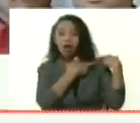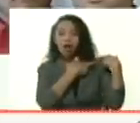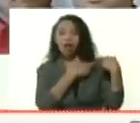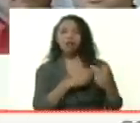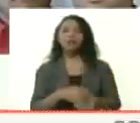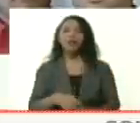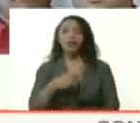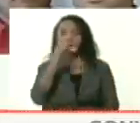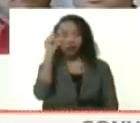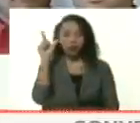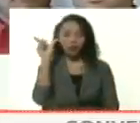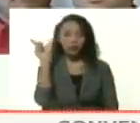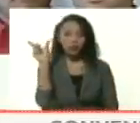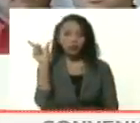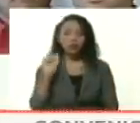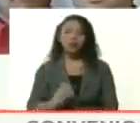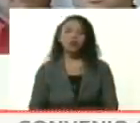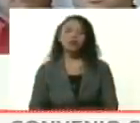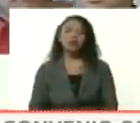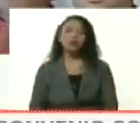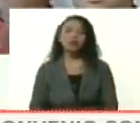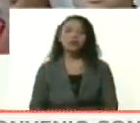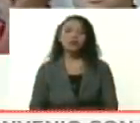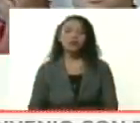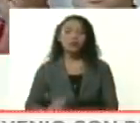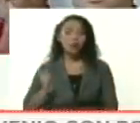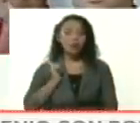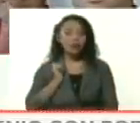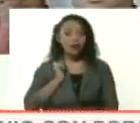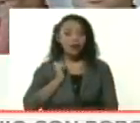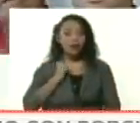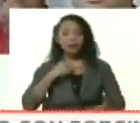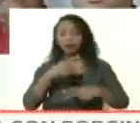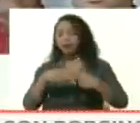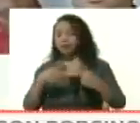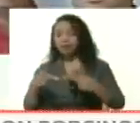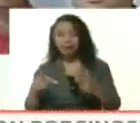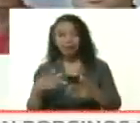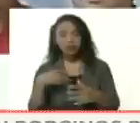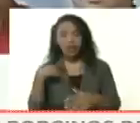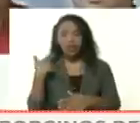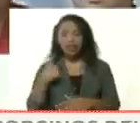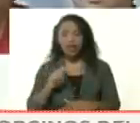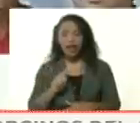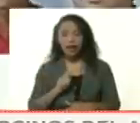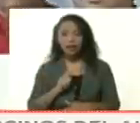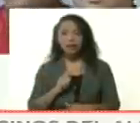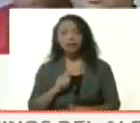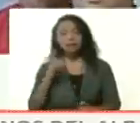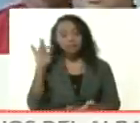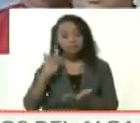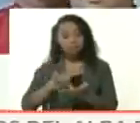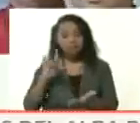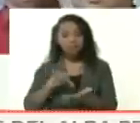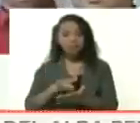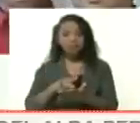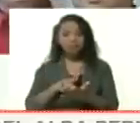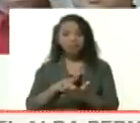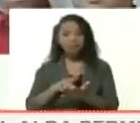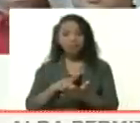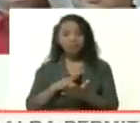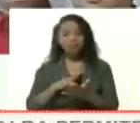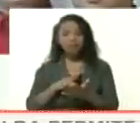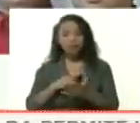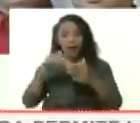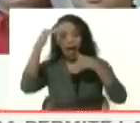del partido, a todas las instancias, que tengamos presente que ahora tendremos una vicepresidencia para los asuntos, para